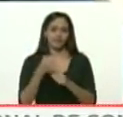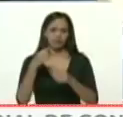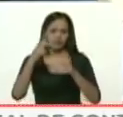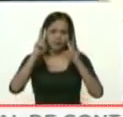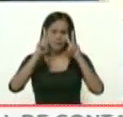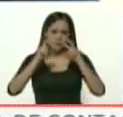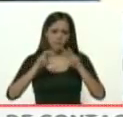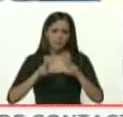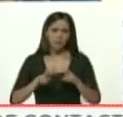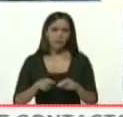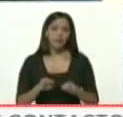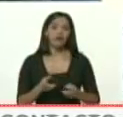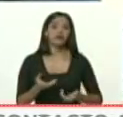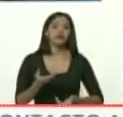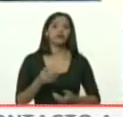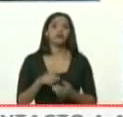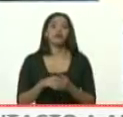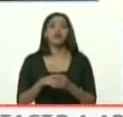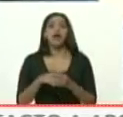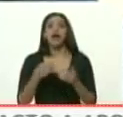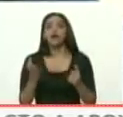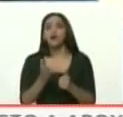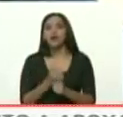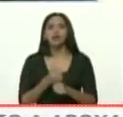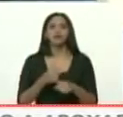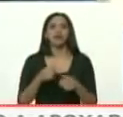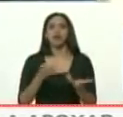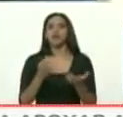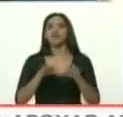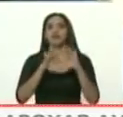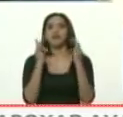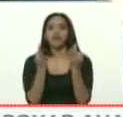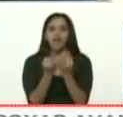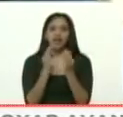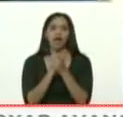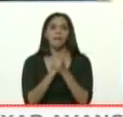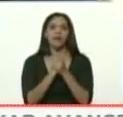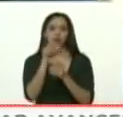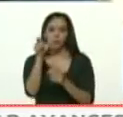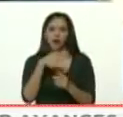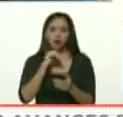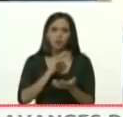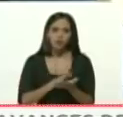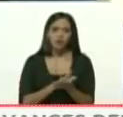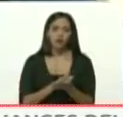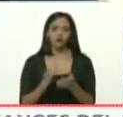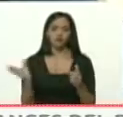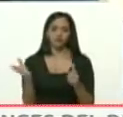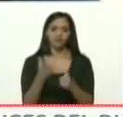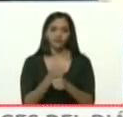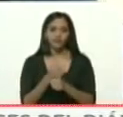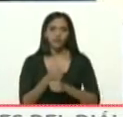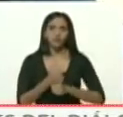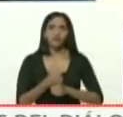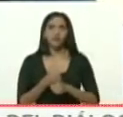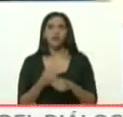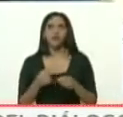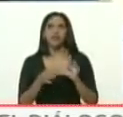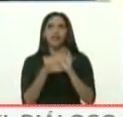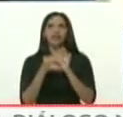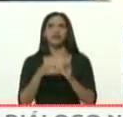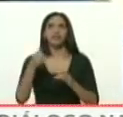el fallecido, sus familiares, amigos cercanos, y en la relación de